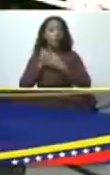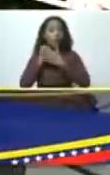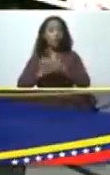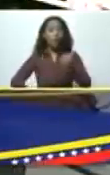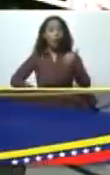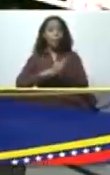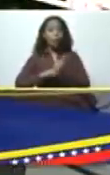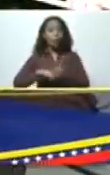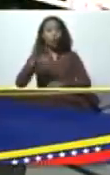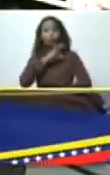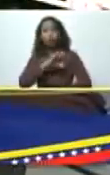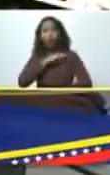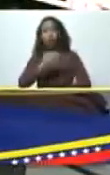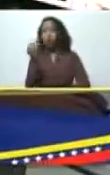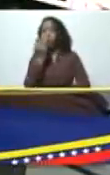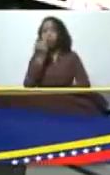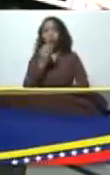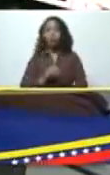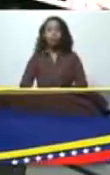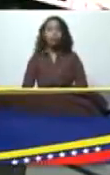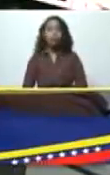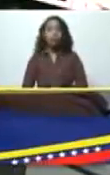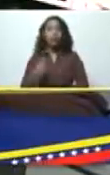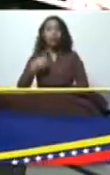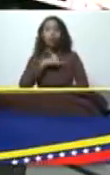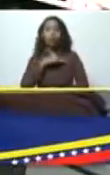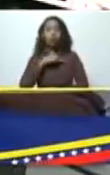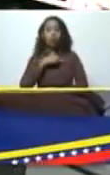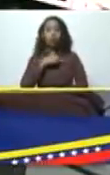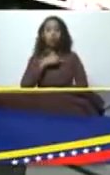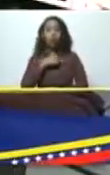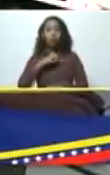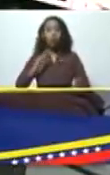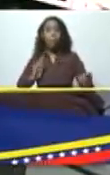la soberanía alimentaria. Aquí